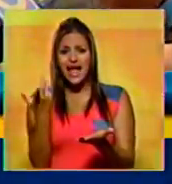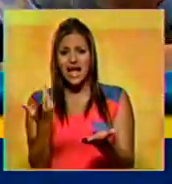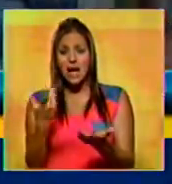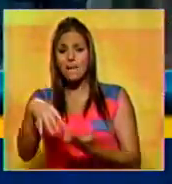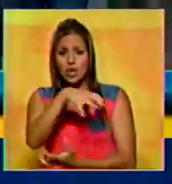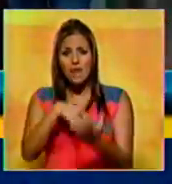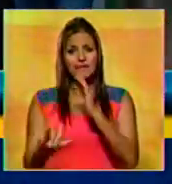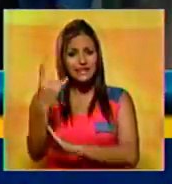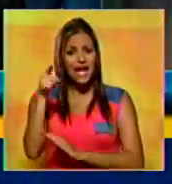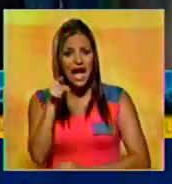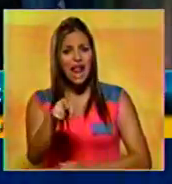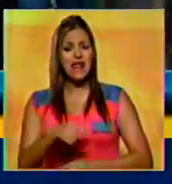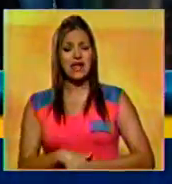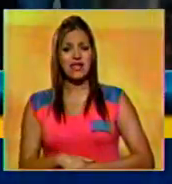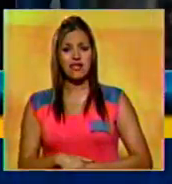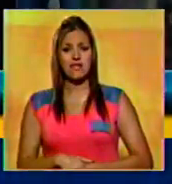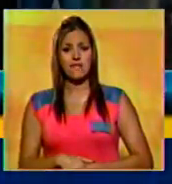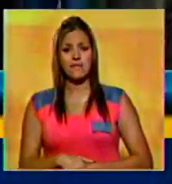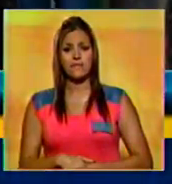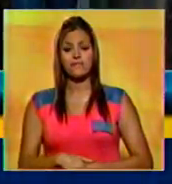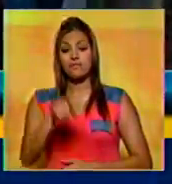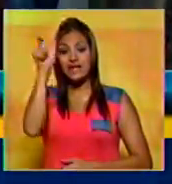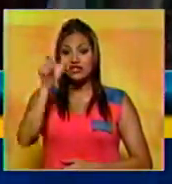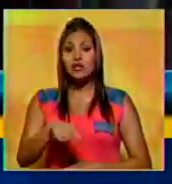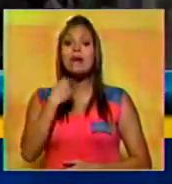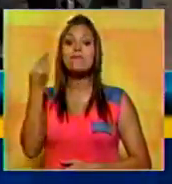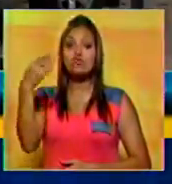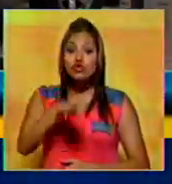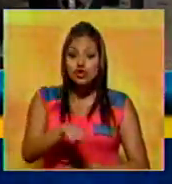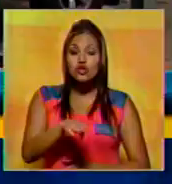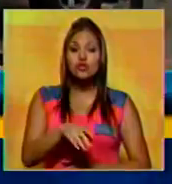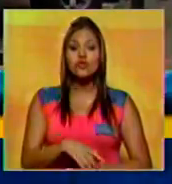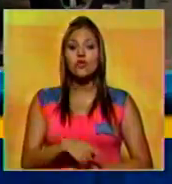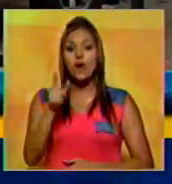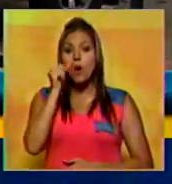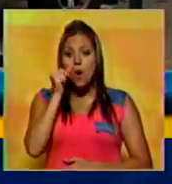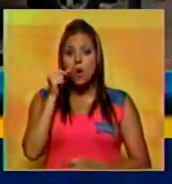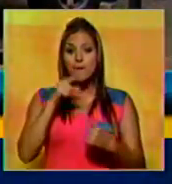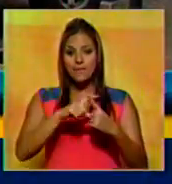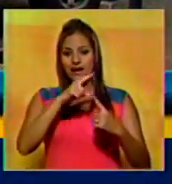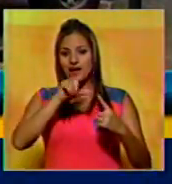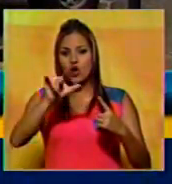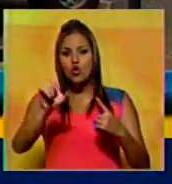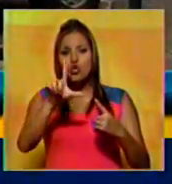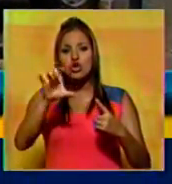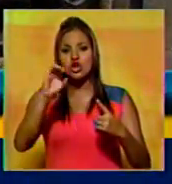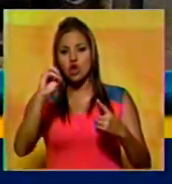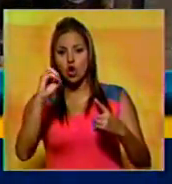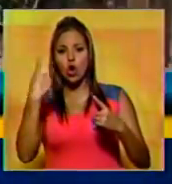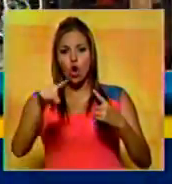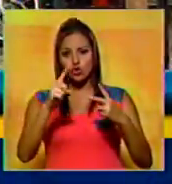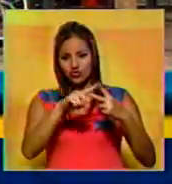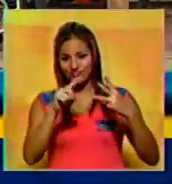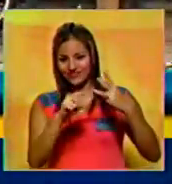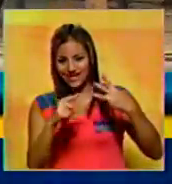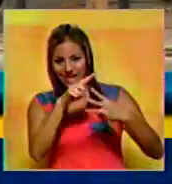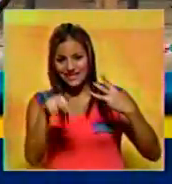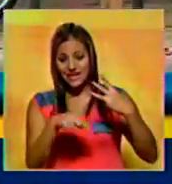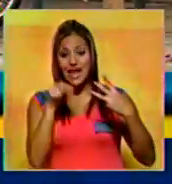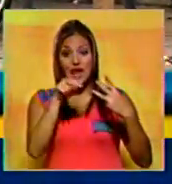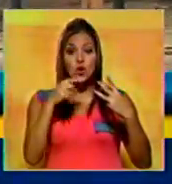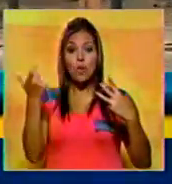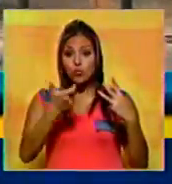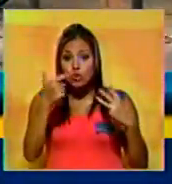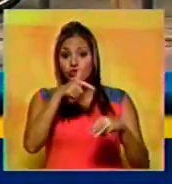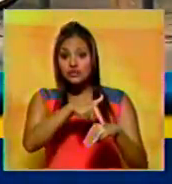como esta los delincuentes abatidos Quedaron identificados como Osmar galindez Julio Martínez y jorni Guzmán eran buscados